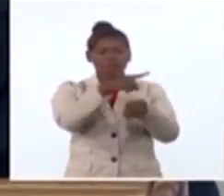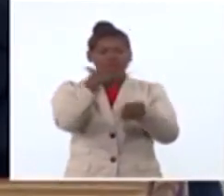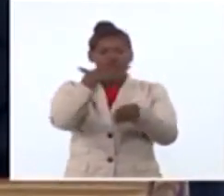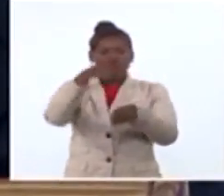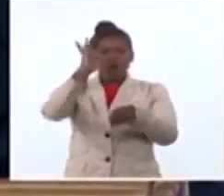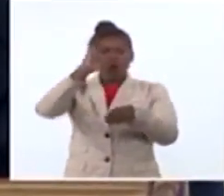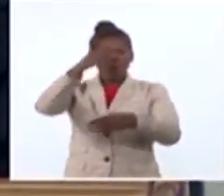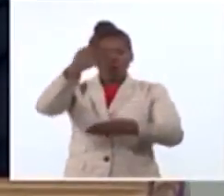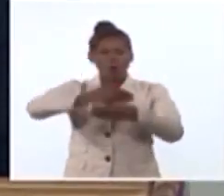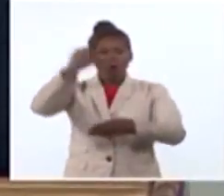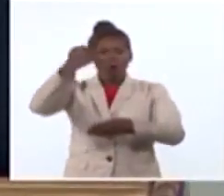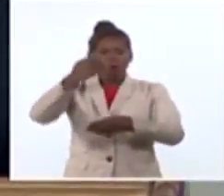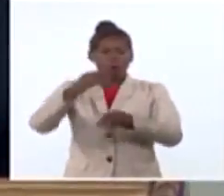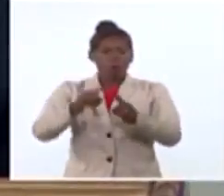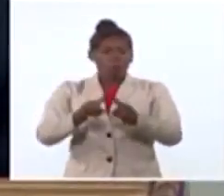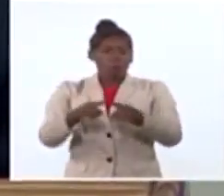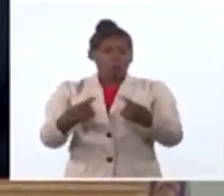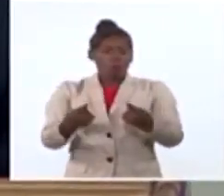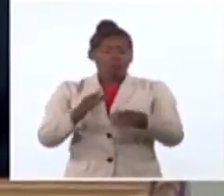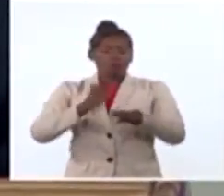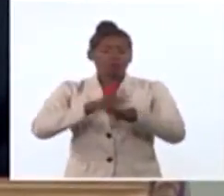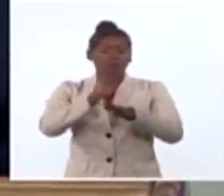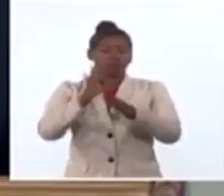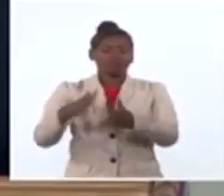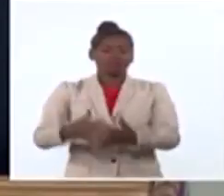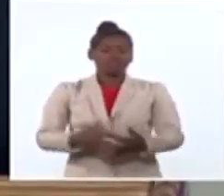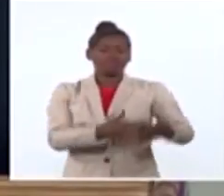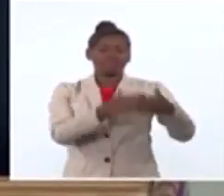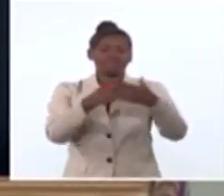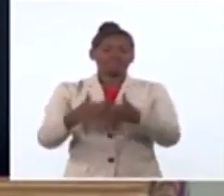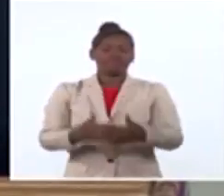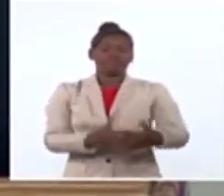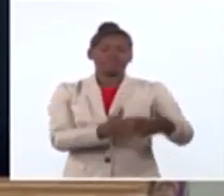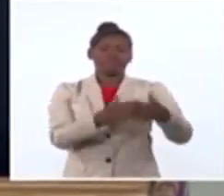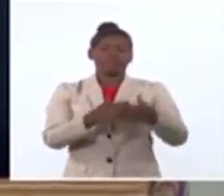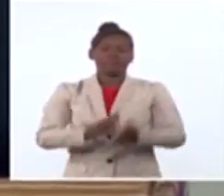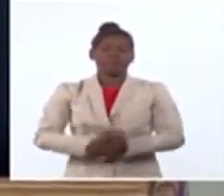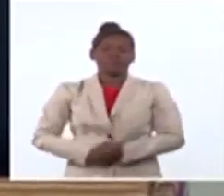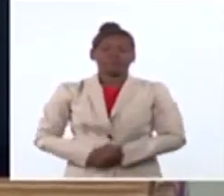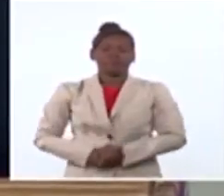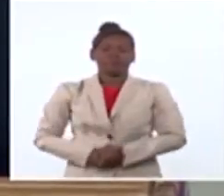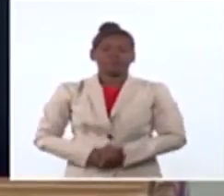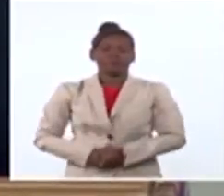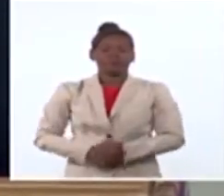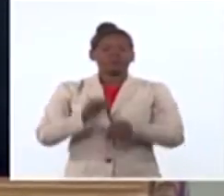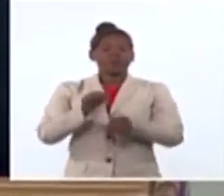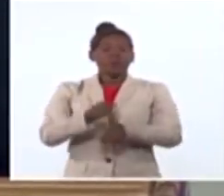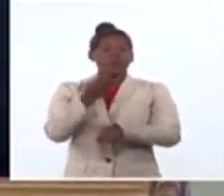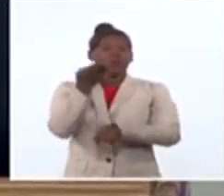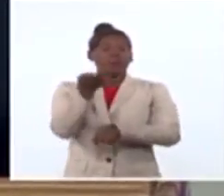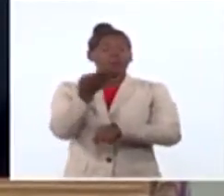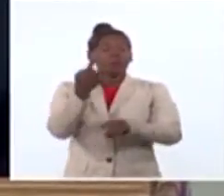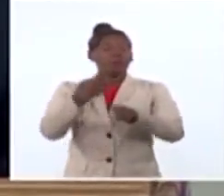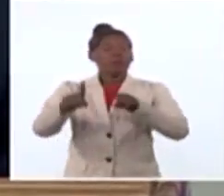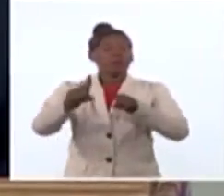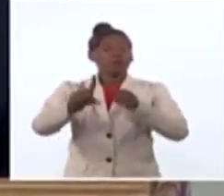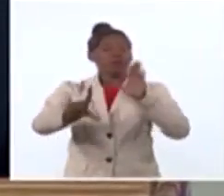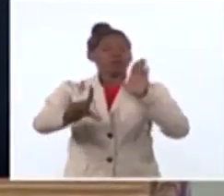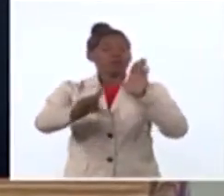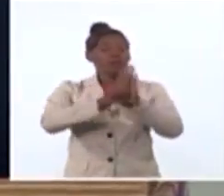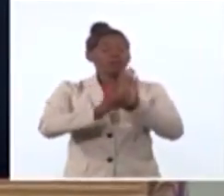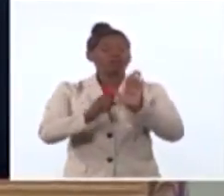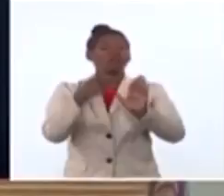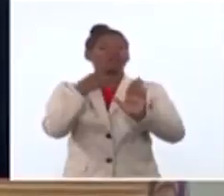ahora ponen una nueva barrera que es la exigencia de vacunación a